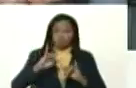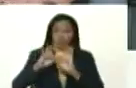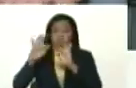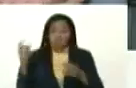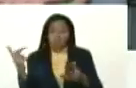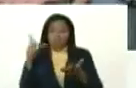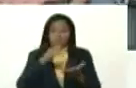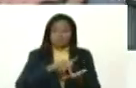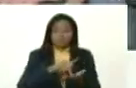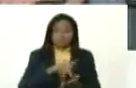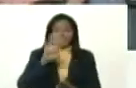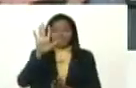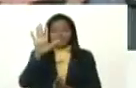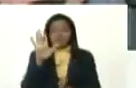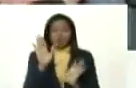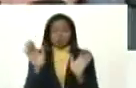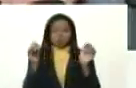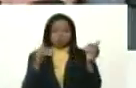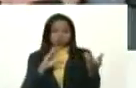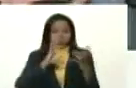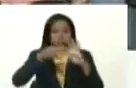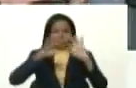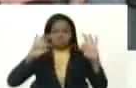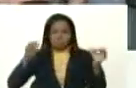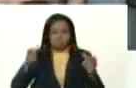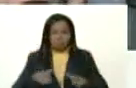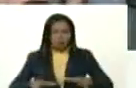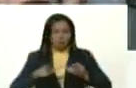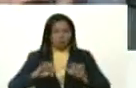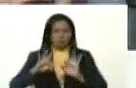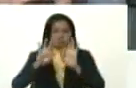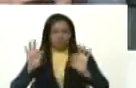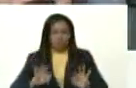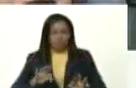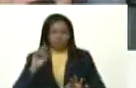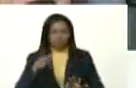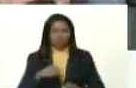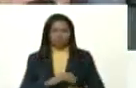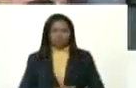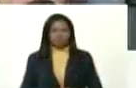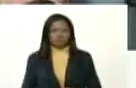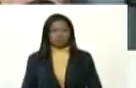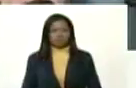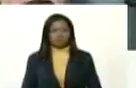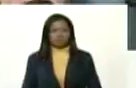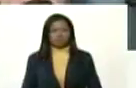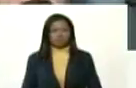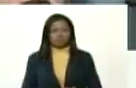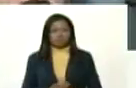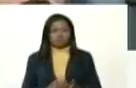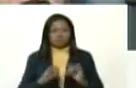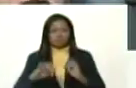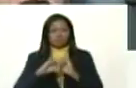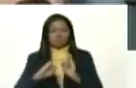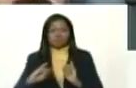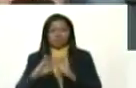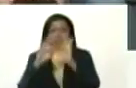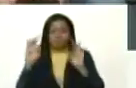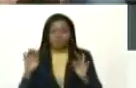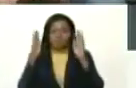de 5 CLAC que también funcionan en este sector. O lo que es lo mismo, es, digamos, una